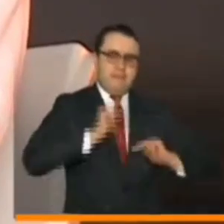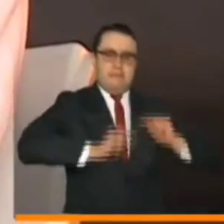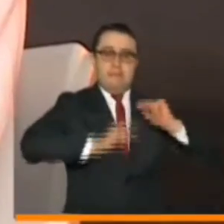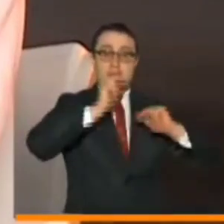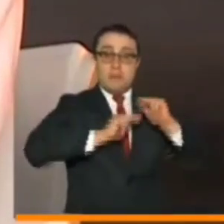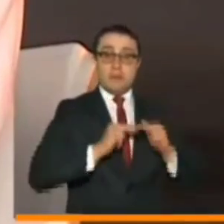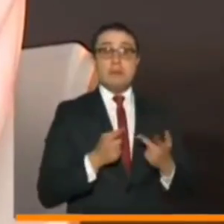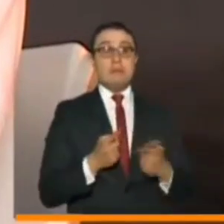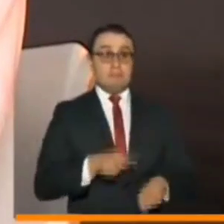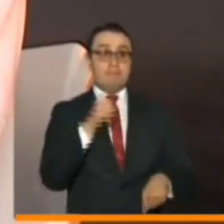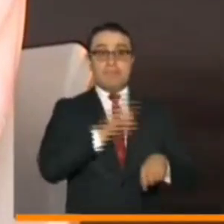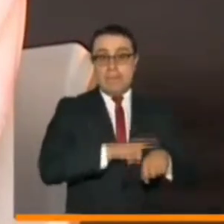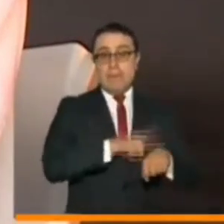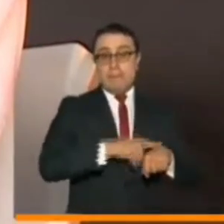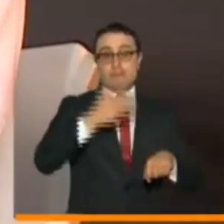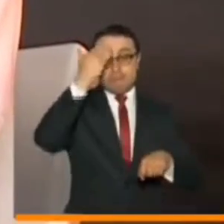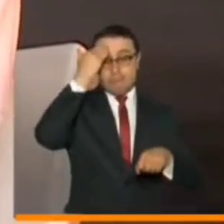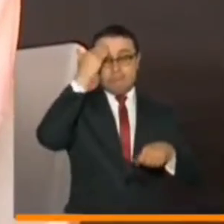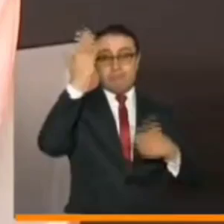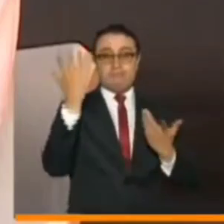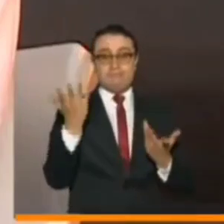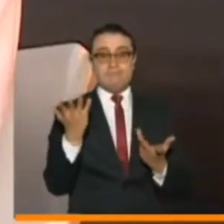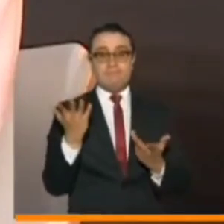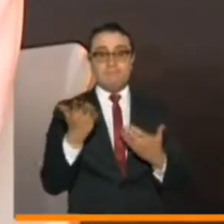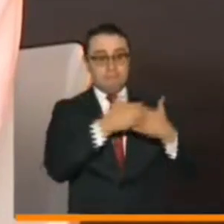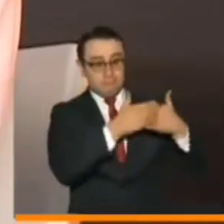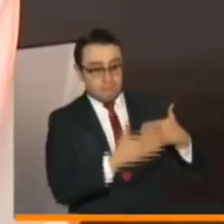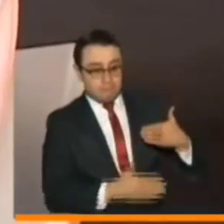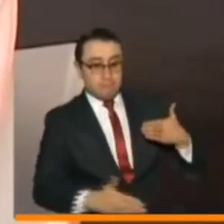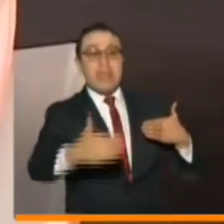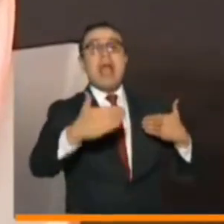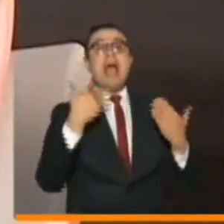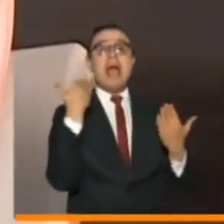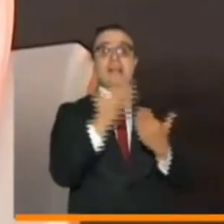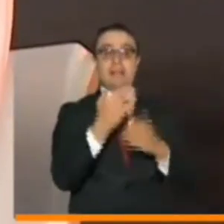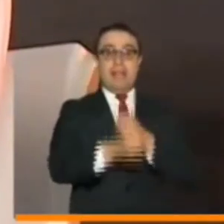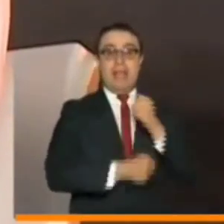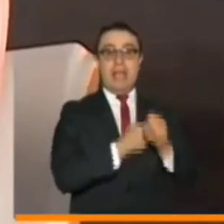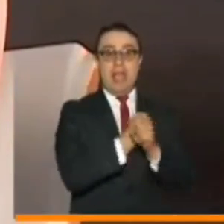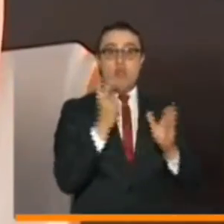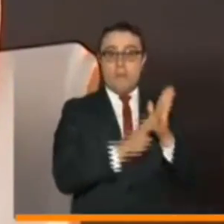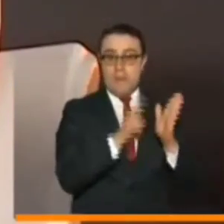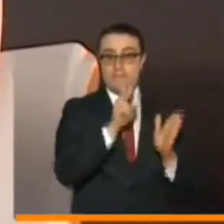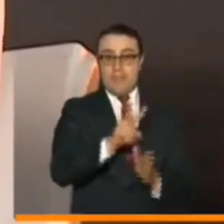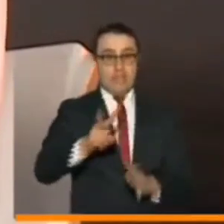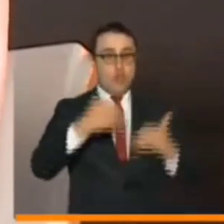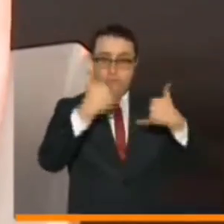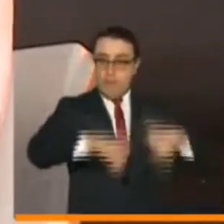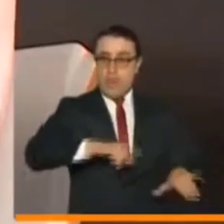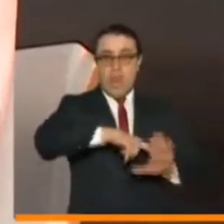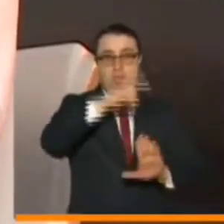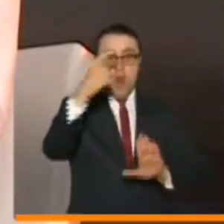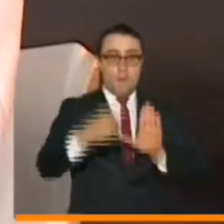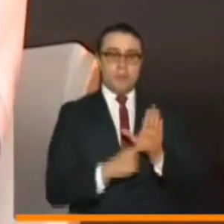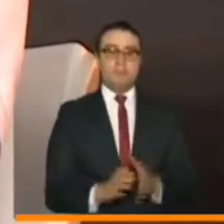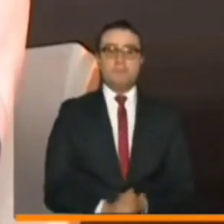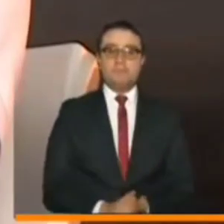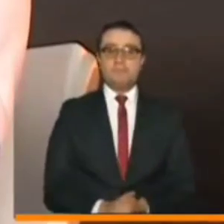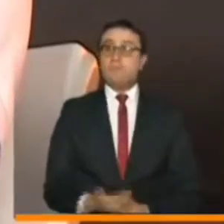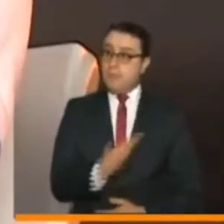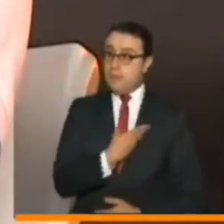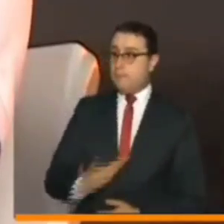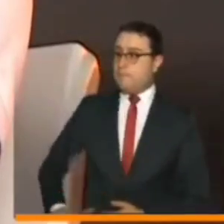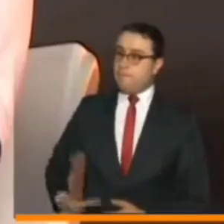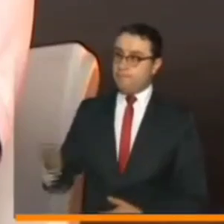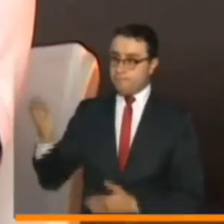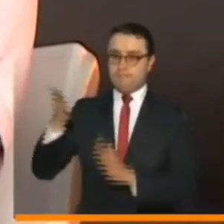llevará un poco más al año 2022. También, presidente, quiero contarle que